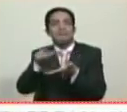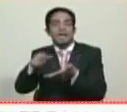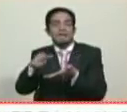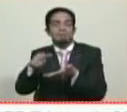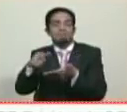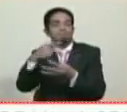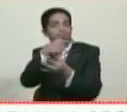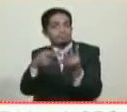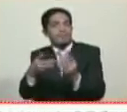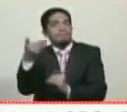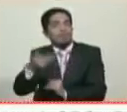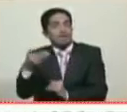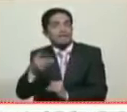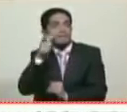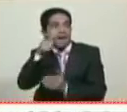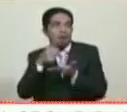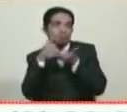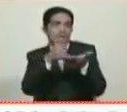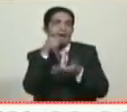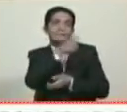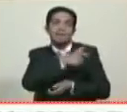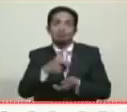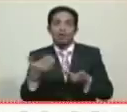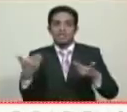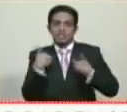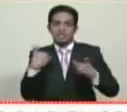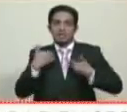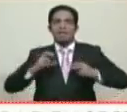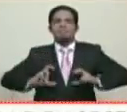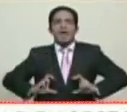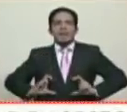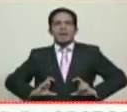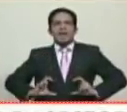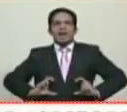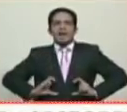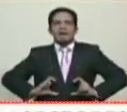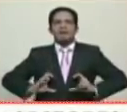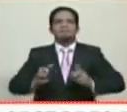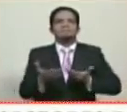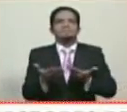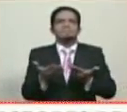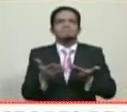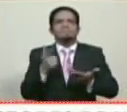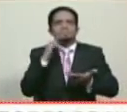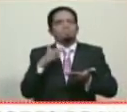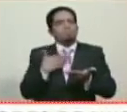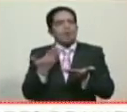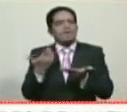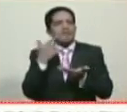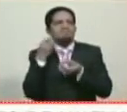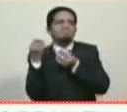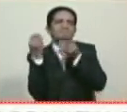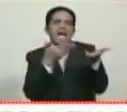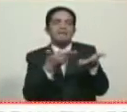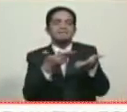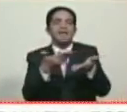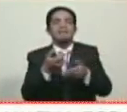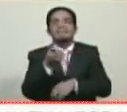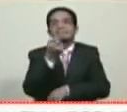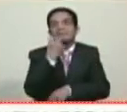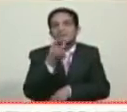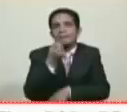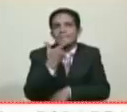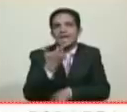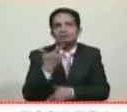los pacientes afectados de problemas renales, se les pueda aplicar el tratamiento en el momento que lo requieren?